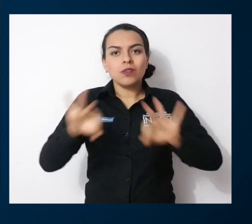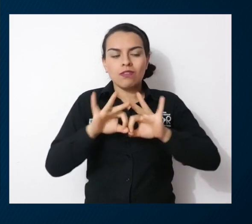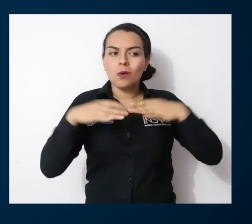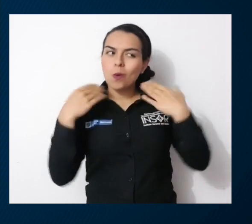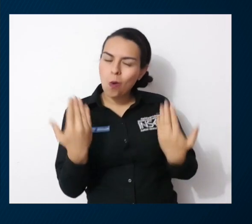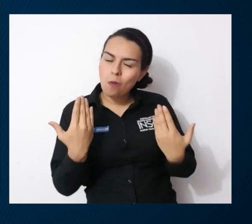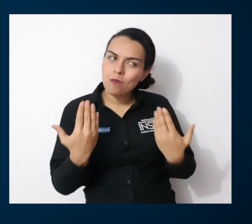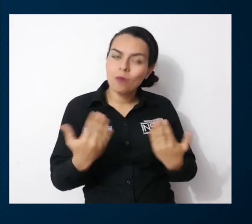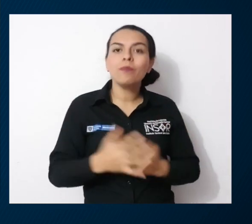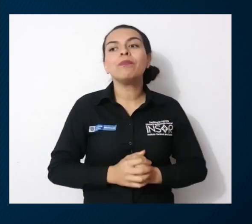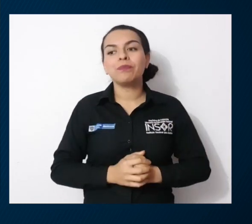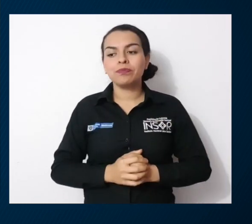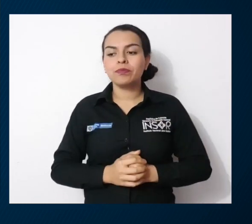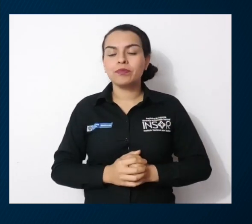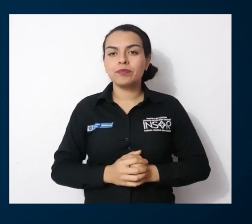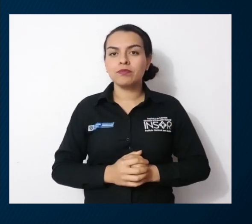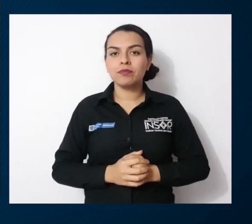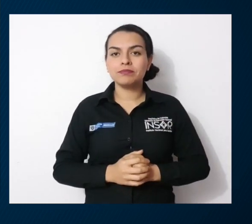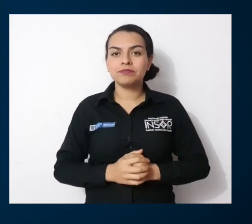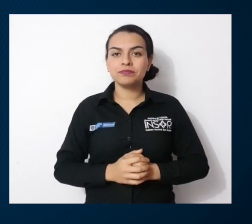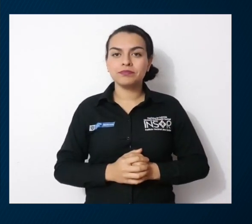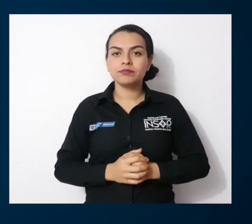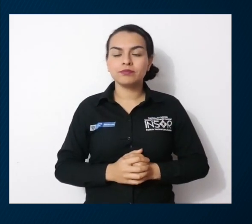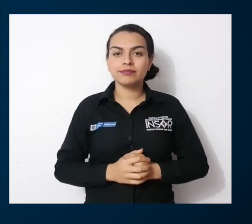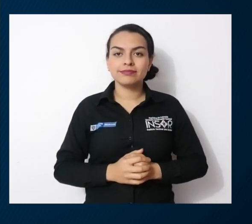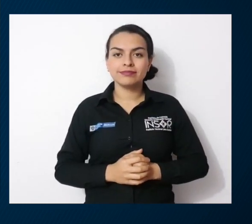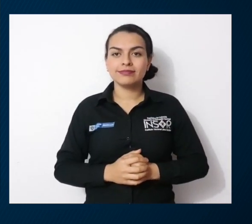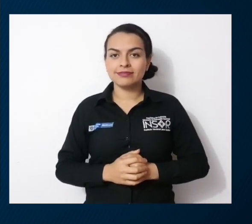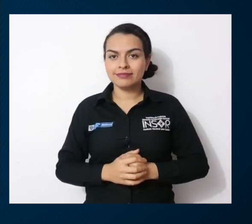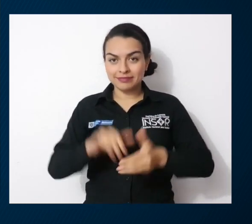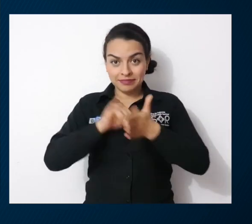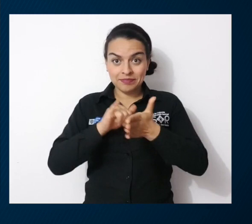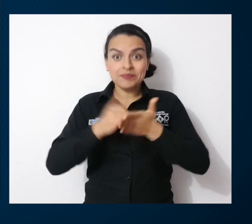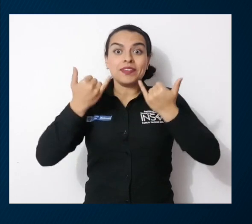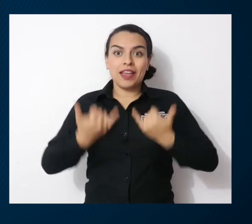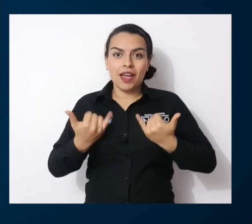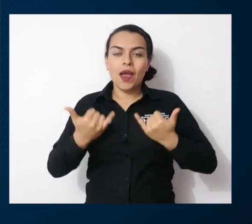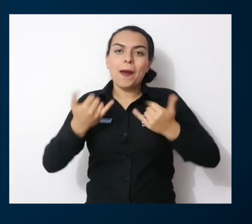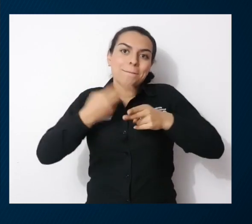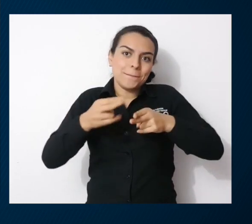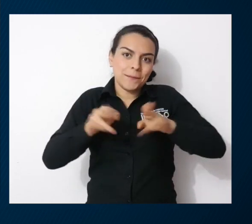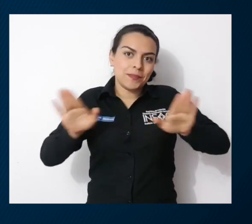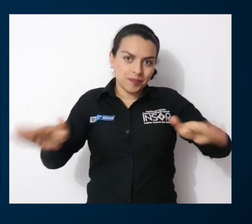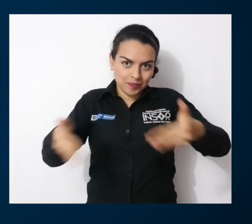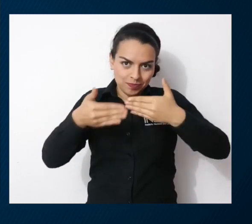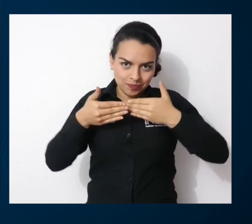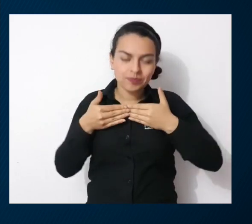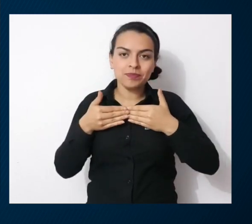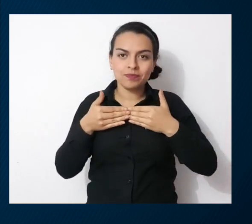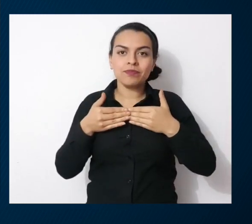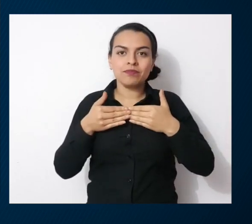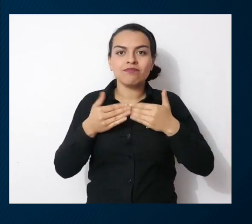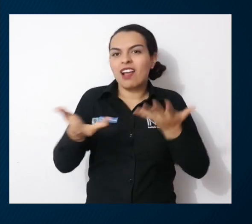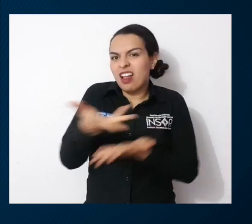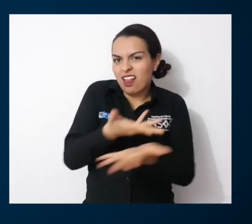Y en ese sentido, entonces quisiera, para que empecemos a cerrar esta conversación,